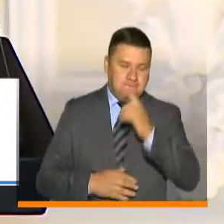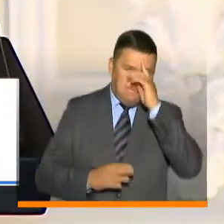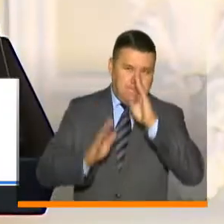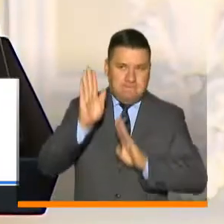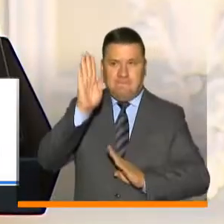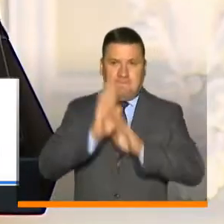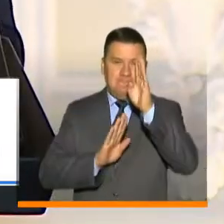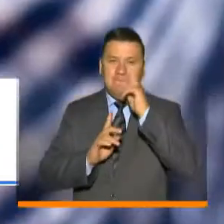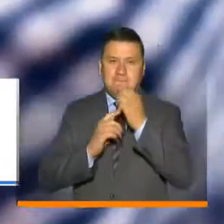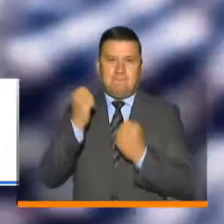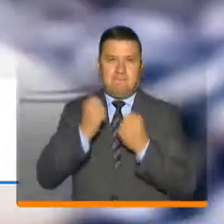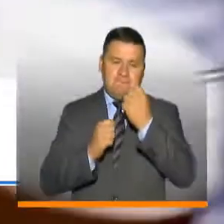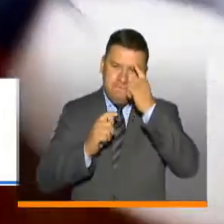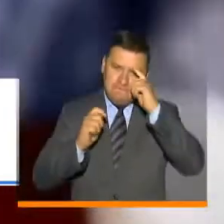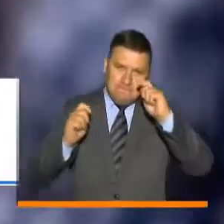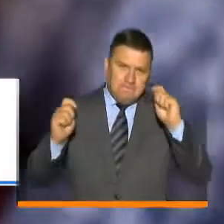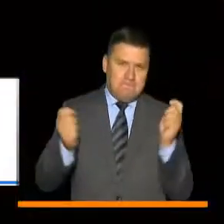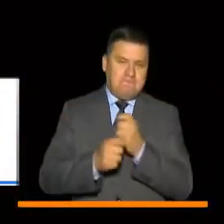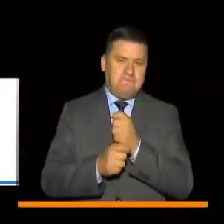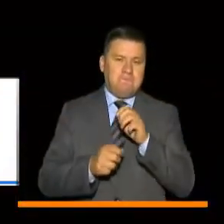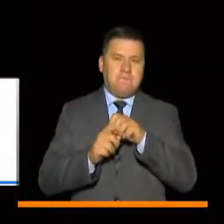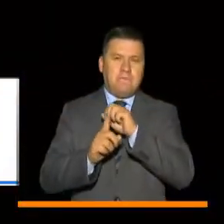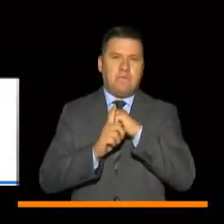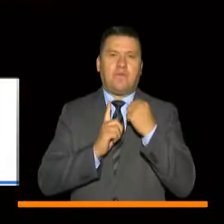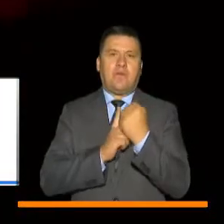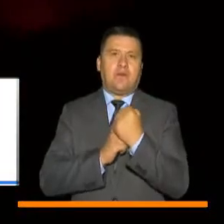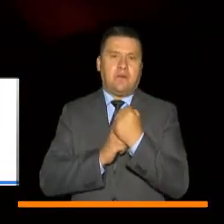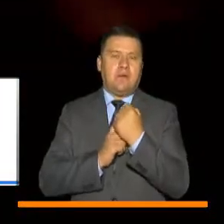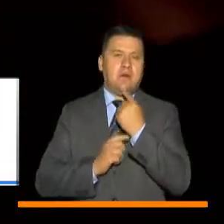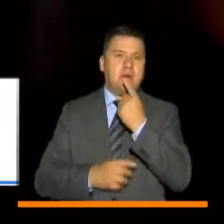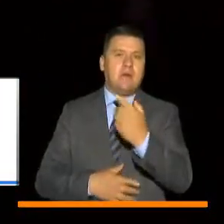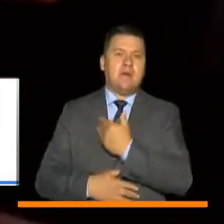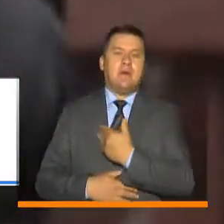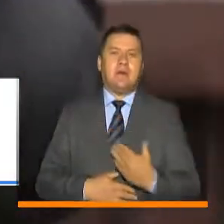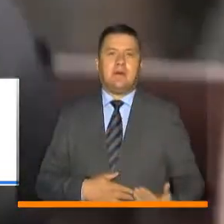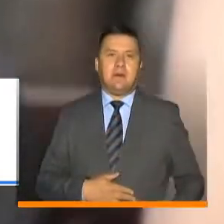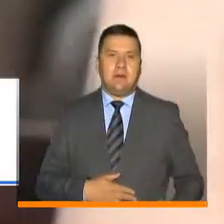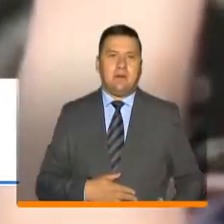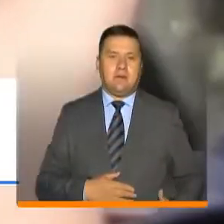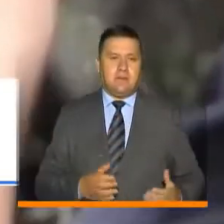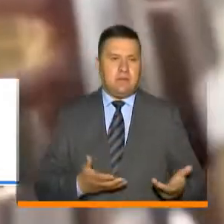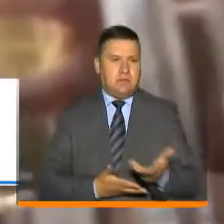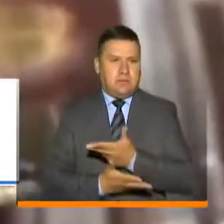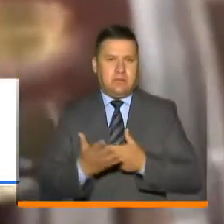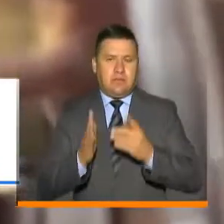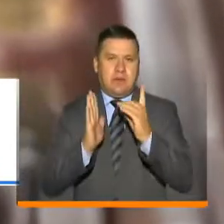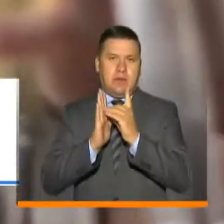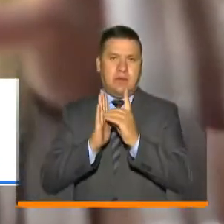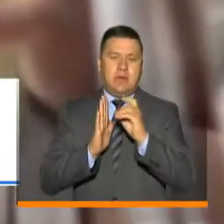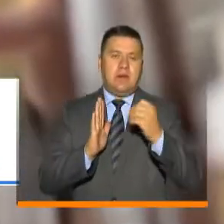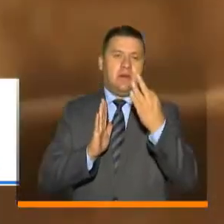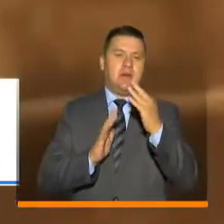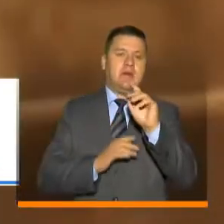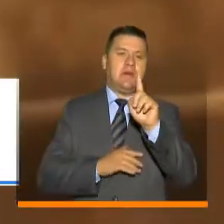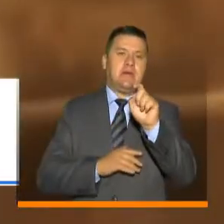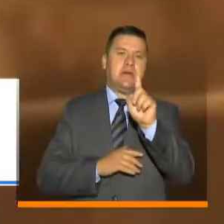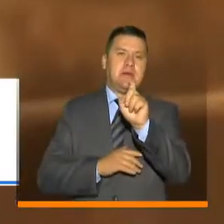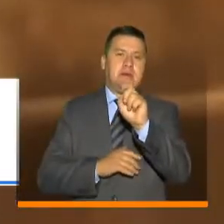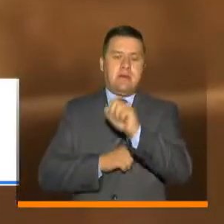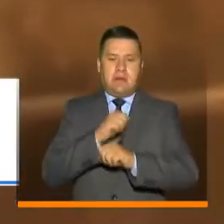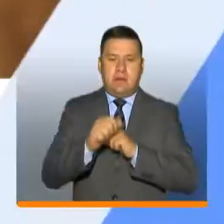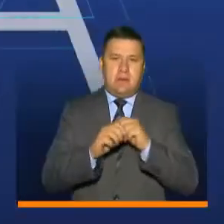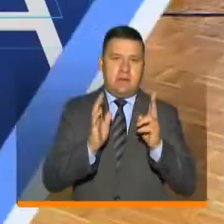emprendimiento es el motor de transformación de una sociedad, dijo el presidente en socialización del Decreto 1366